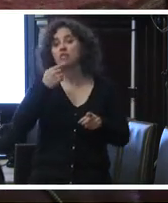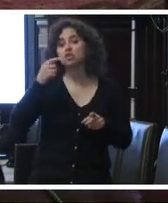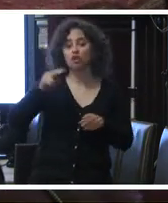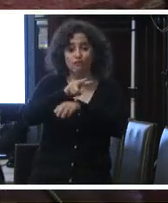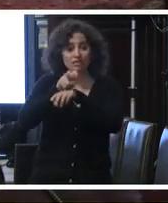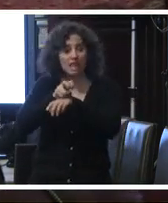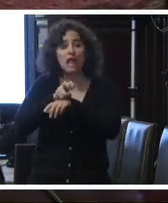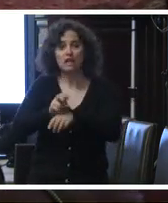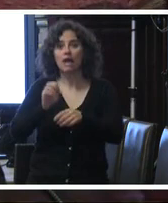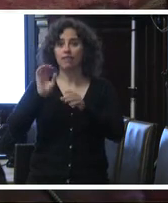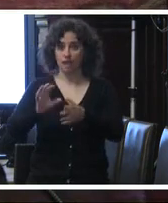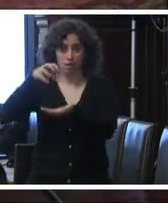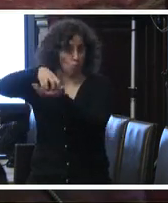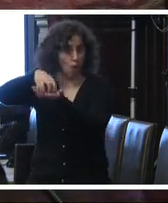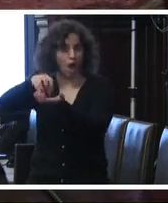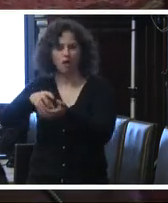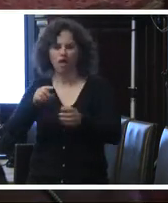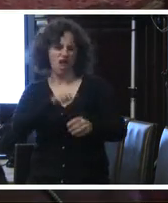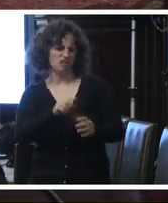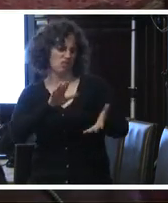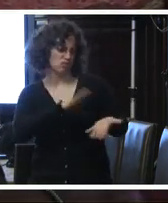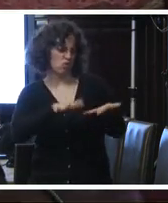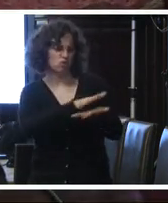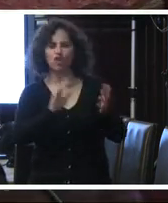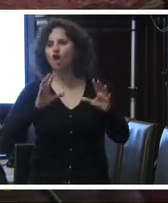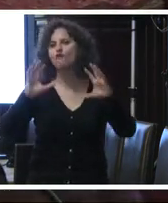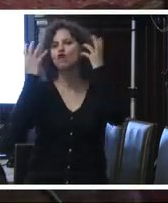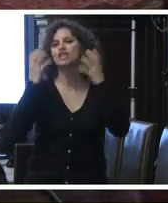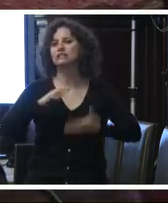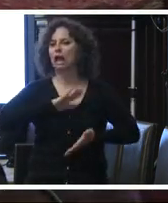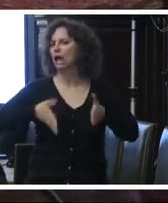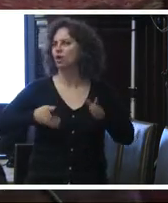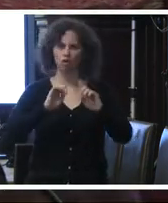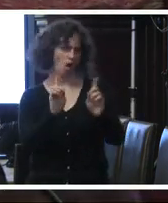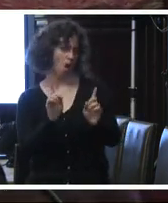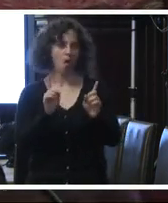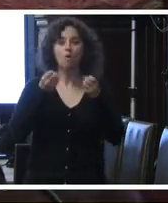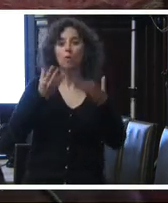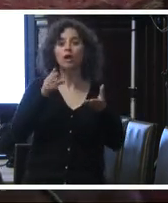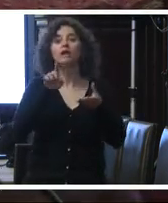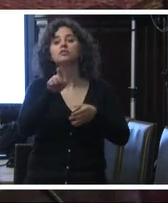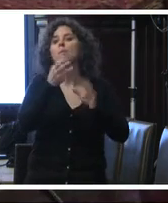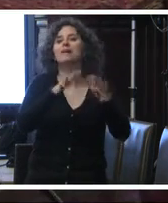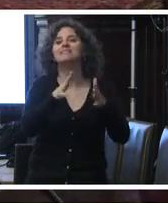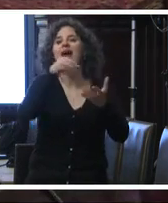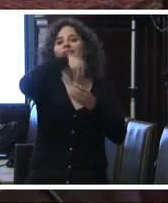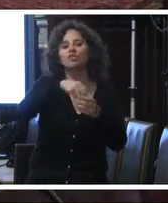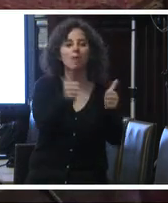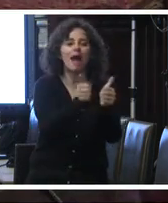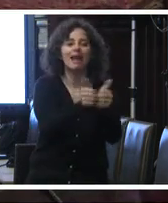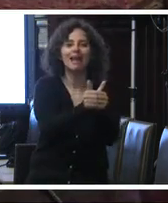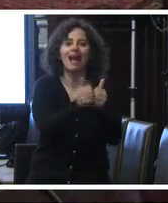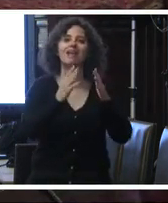de Selendín? Que esos hechos no son violencia de género porque para ellos la violencia de género ocurre en relación de pareja y es